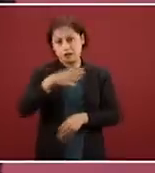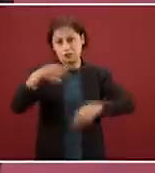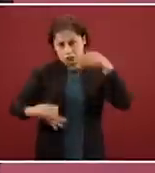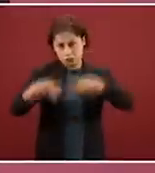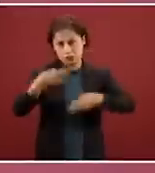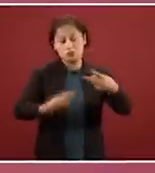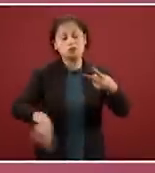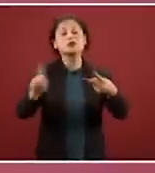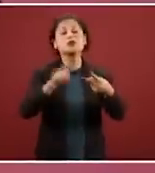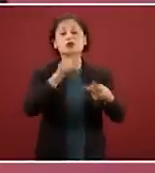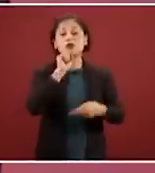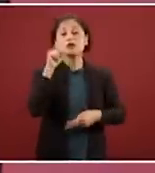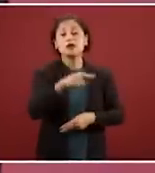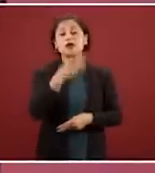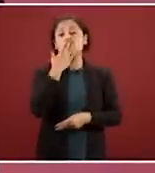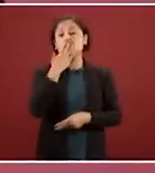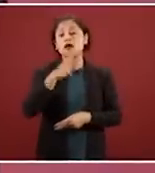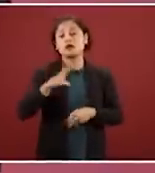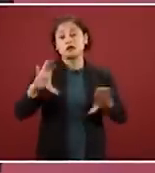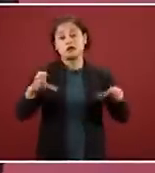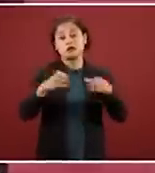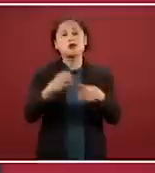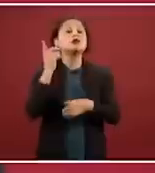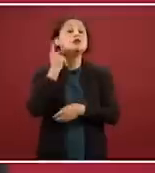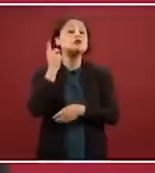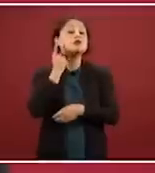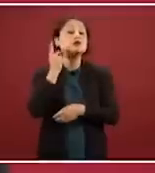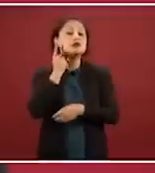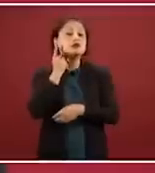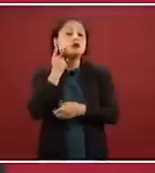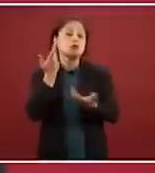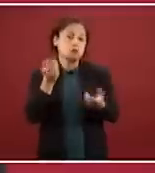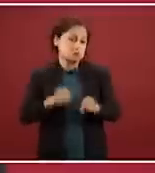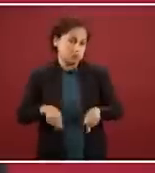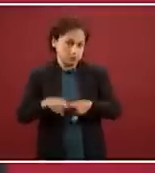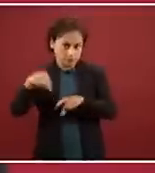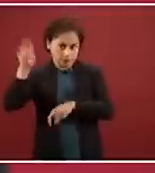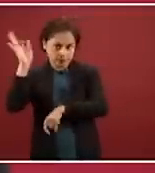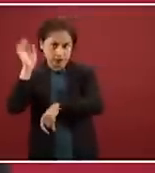Congreso Local, que representa al Poder Legislativo, y existe…